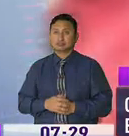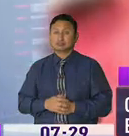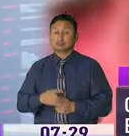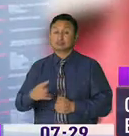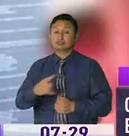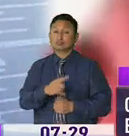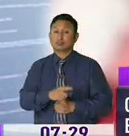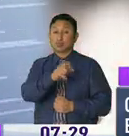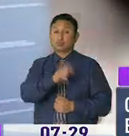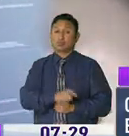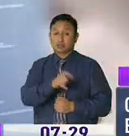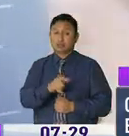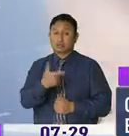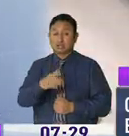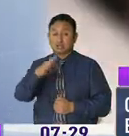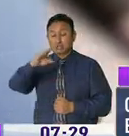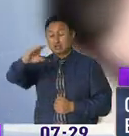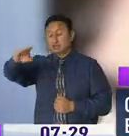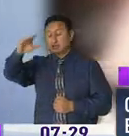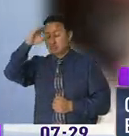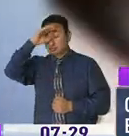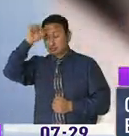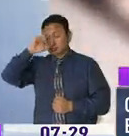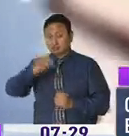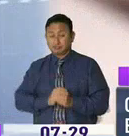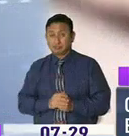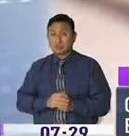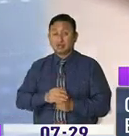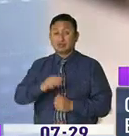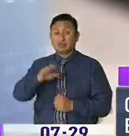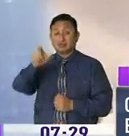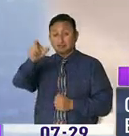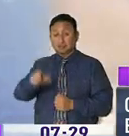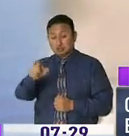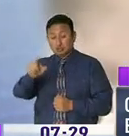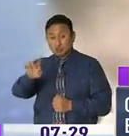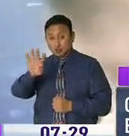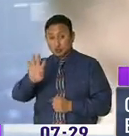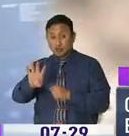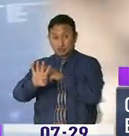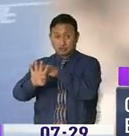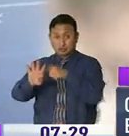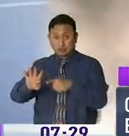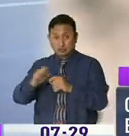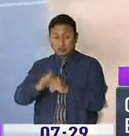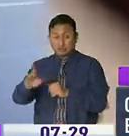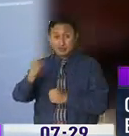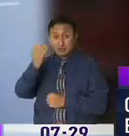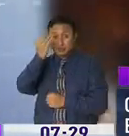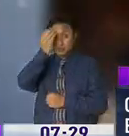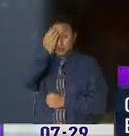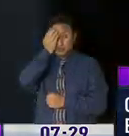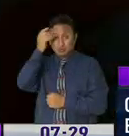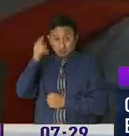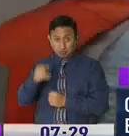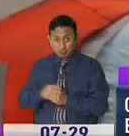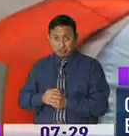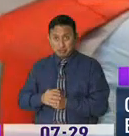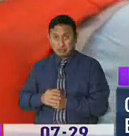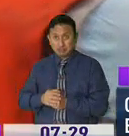habrían reaccionado cobrando la vida de 4 supuestos delincuentes conocidos como piratas del Golfo. El canal de Guayaquil tiene